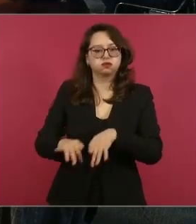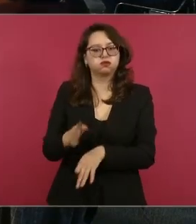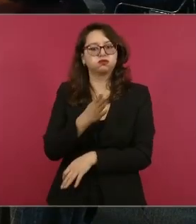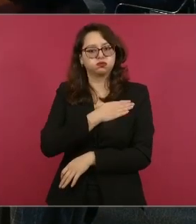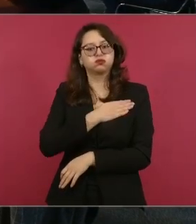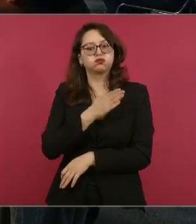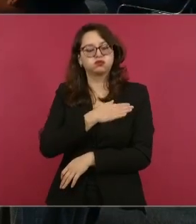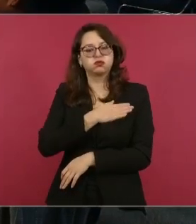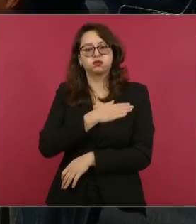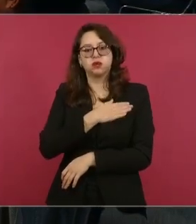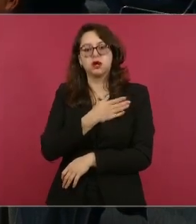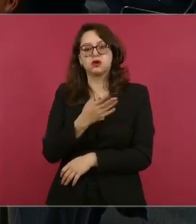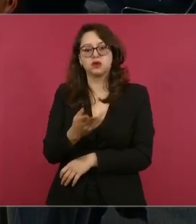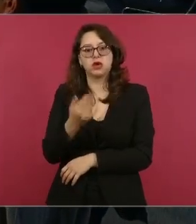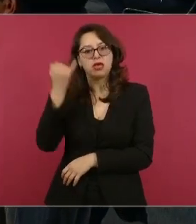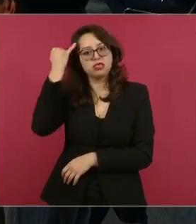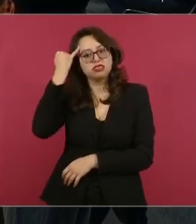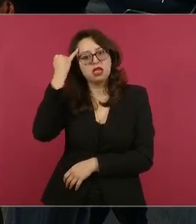muy emprendedor,